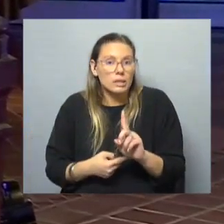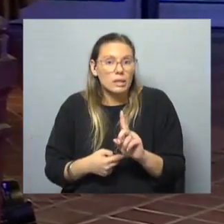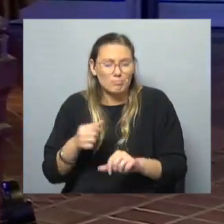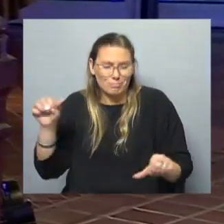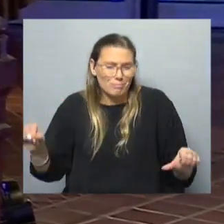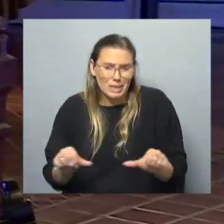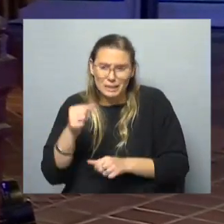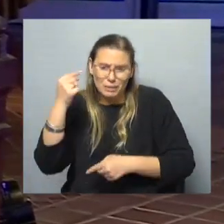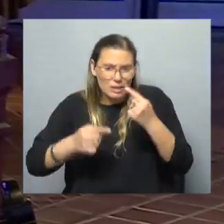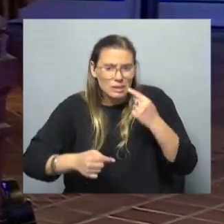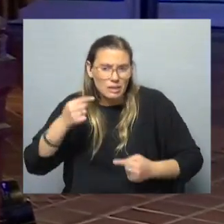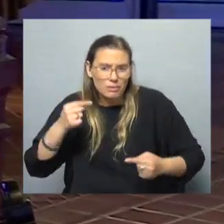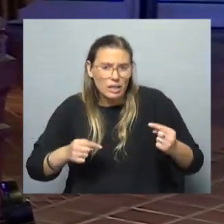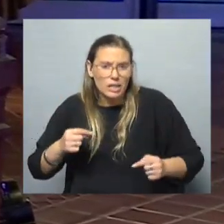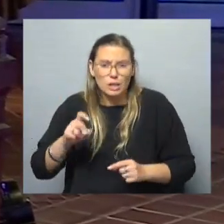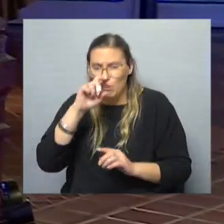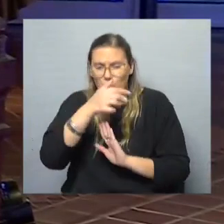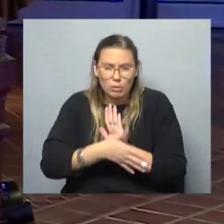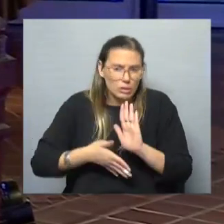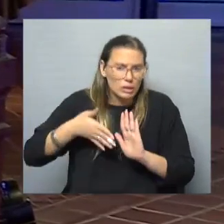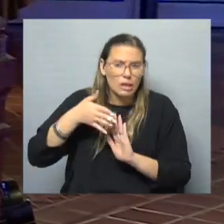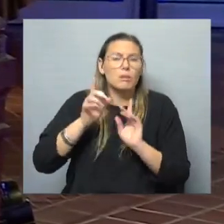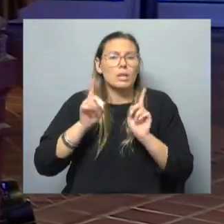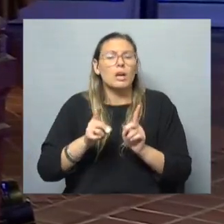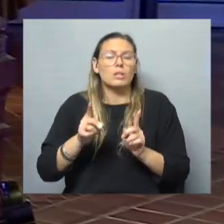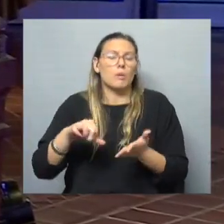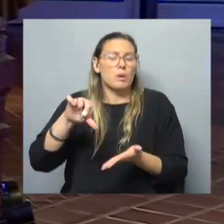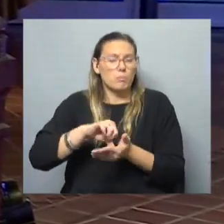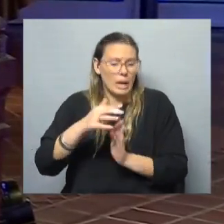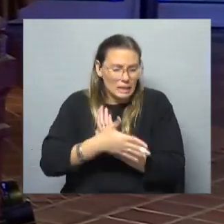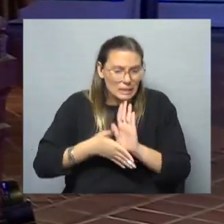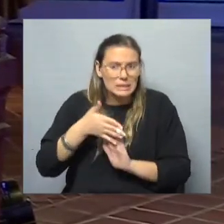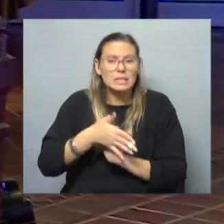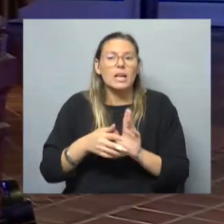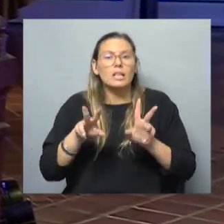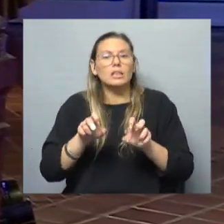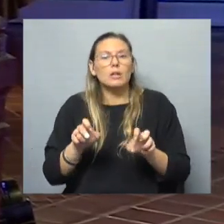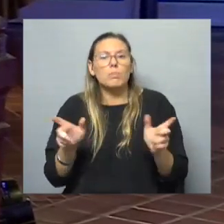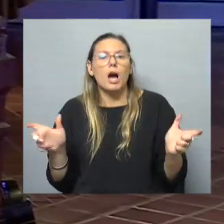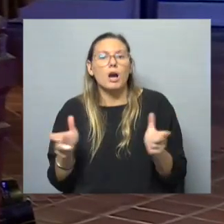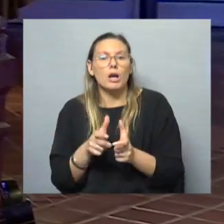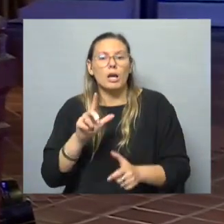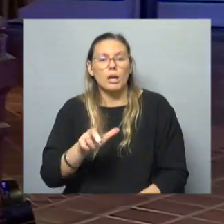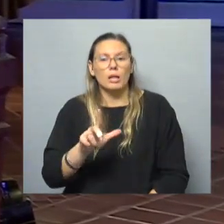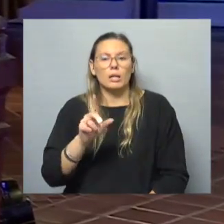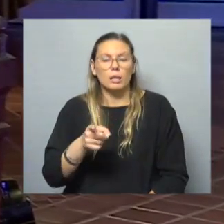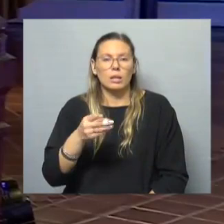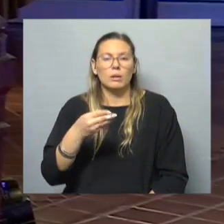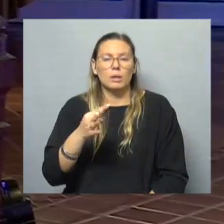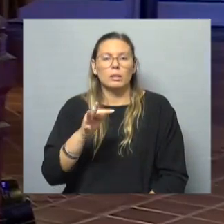de actividades en todo Montevideo, en todo el país también, que tienen que ver con la comunidad